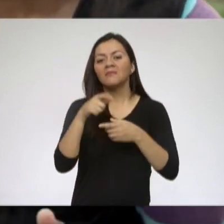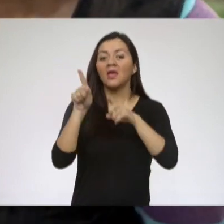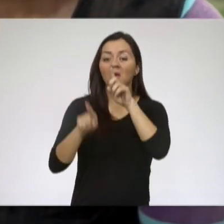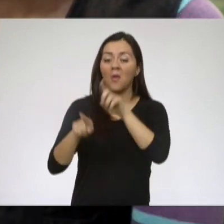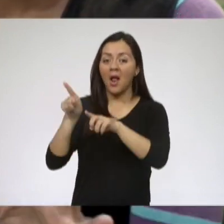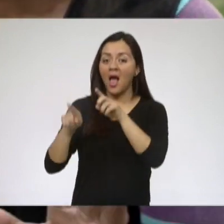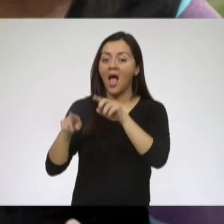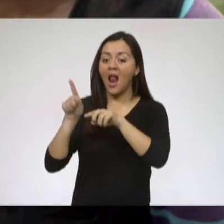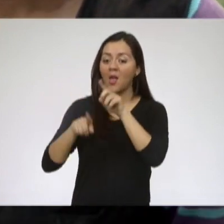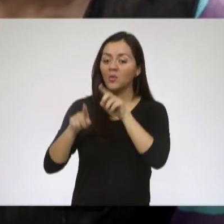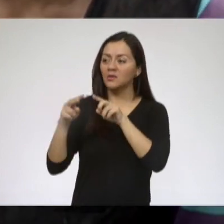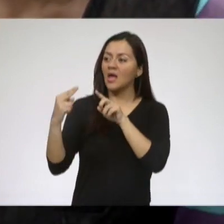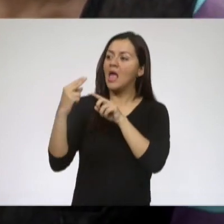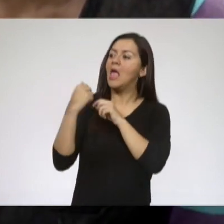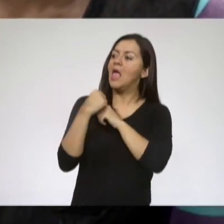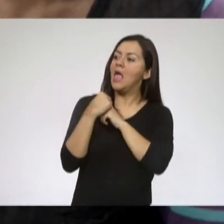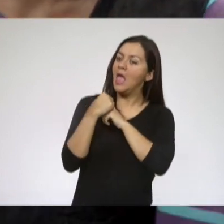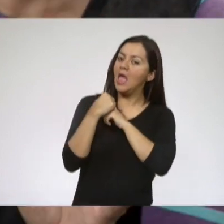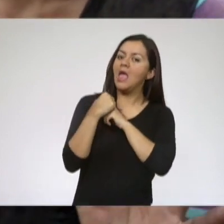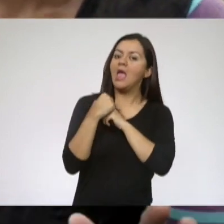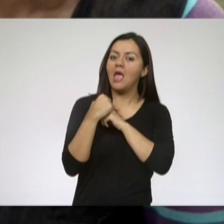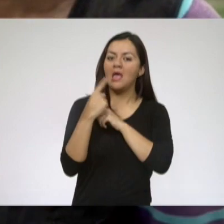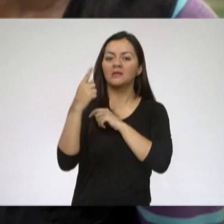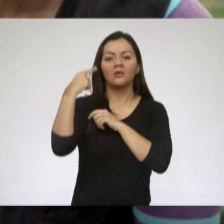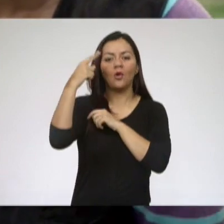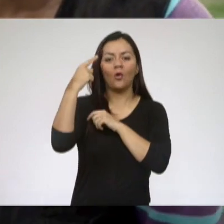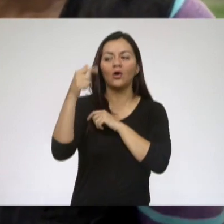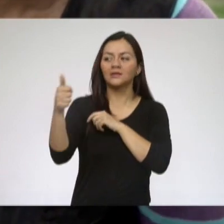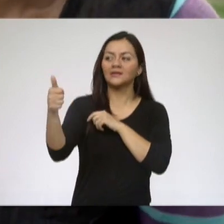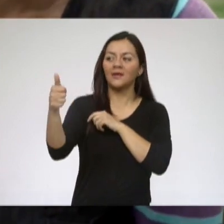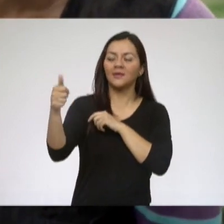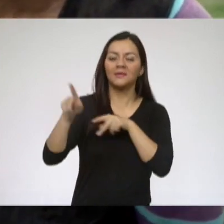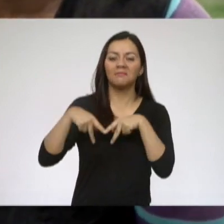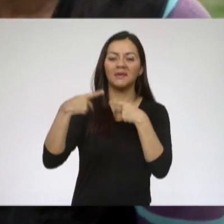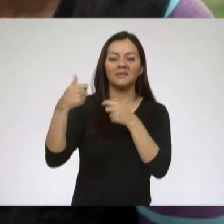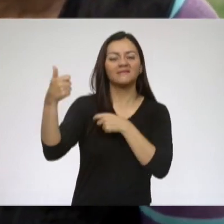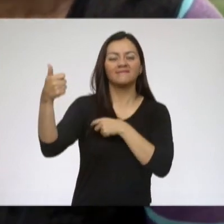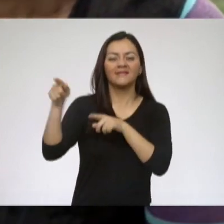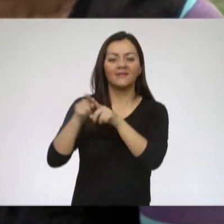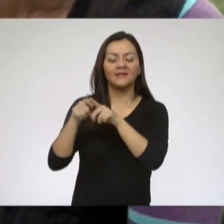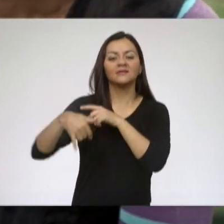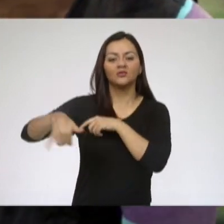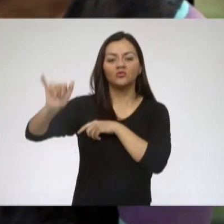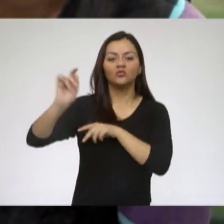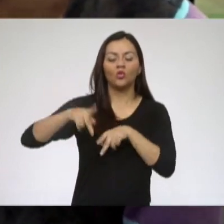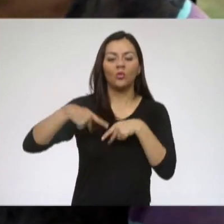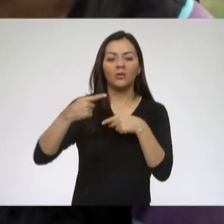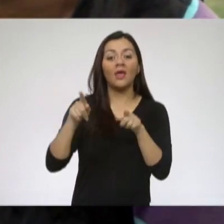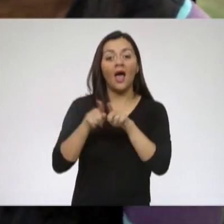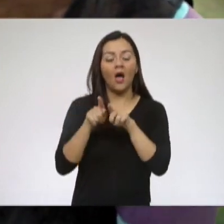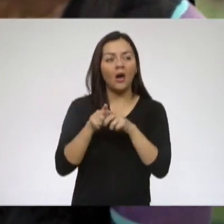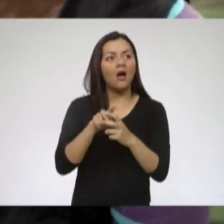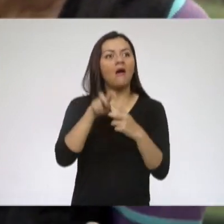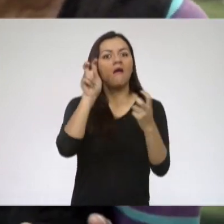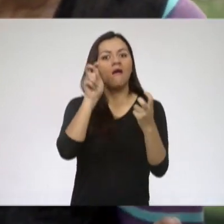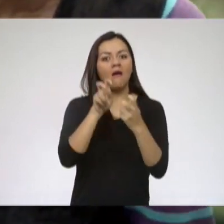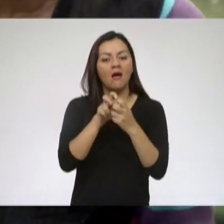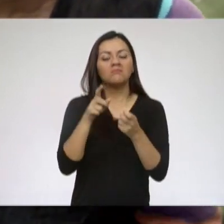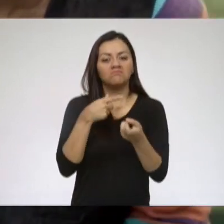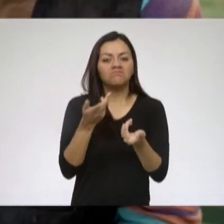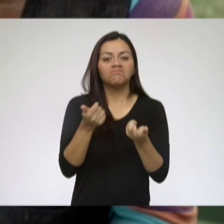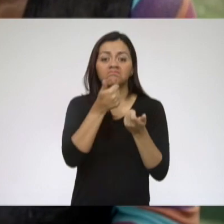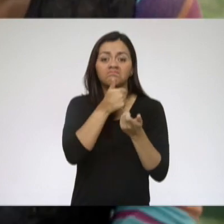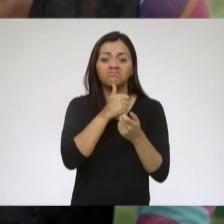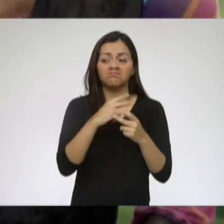no les gusta, como que asimilan la cosa, ¿no? Y dicen, no, el loco está bien, sigue vivo, siguen la misma. Tal vez ahora admirados porque, pues, resistir como